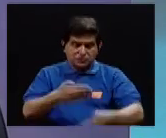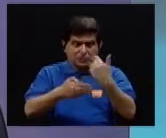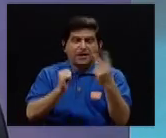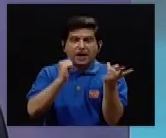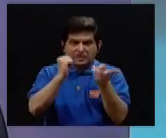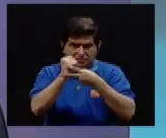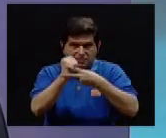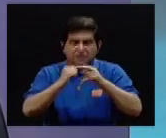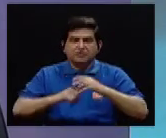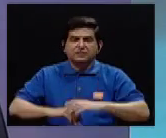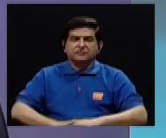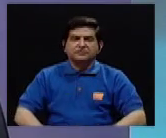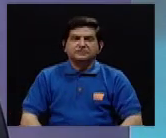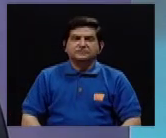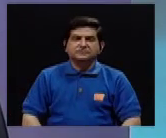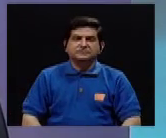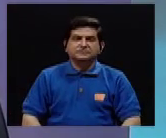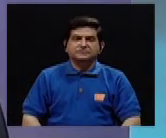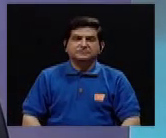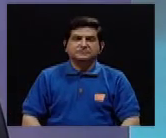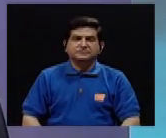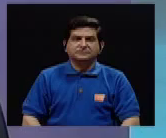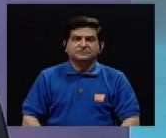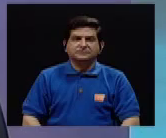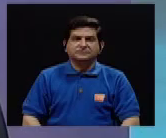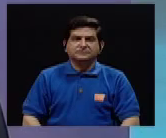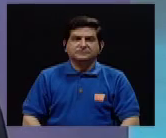la vez pasada, de la